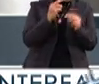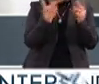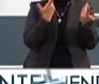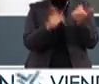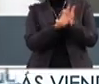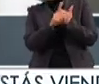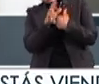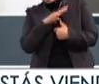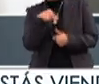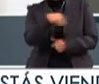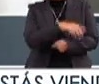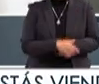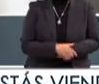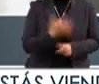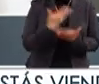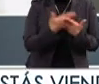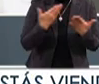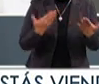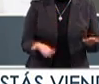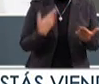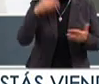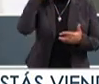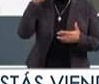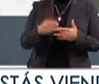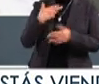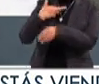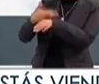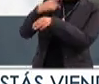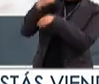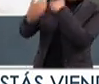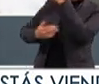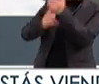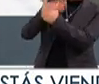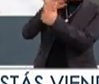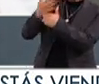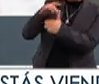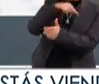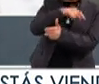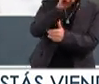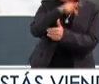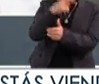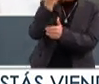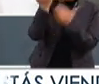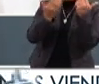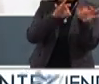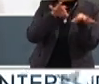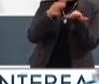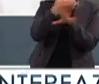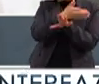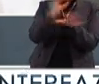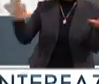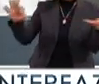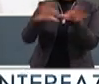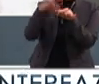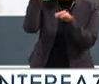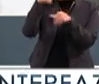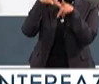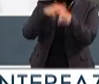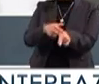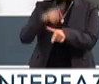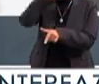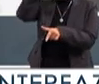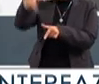de conflictividad y en este caso la maestría de gestión de desarrollo me pareció un complemento perfecto para seguir